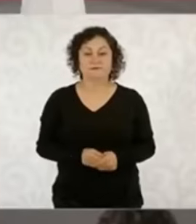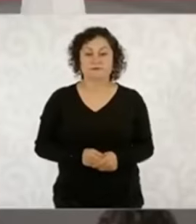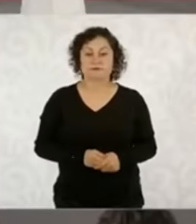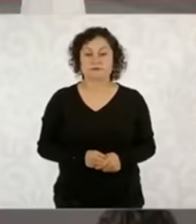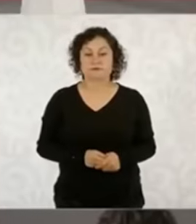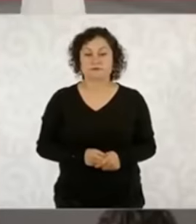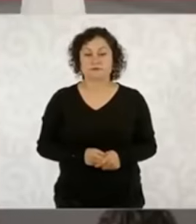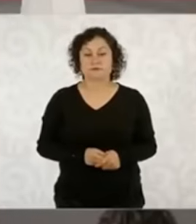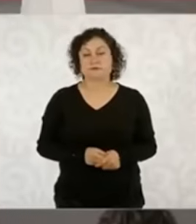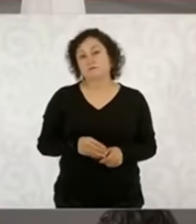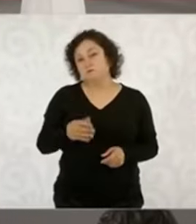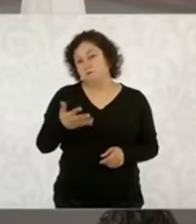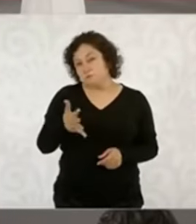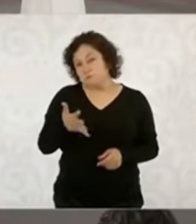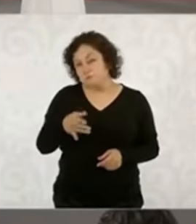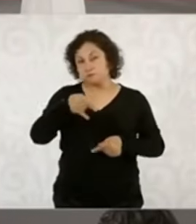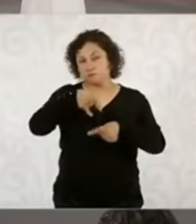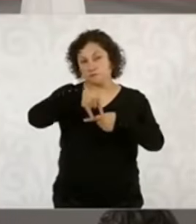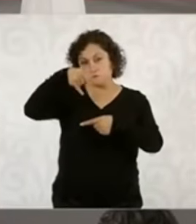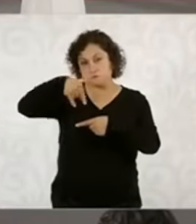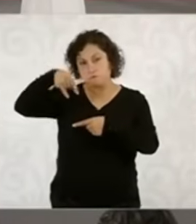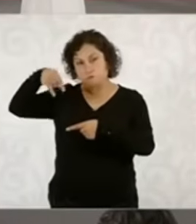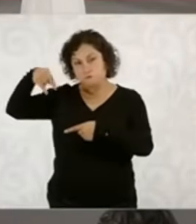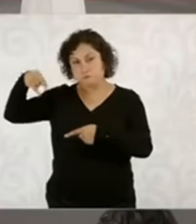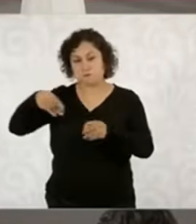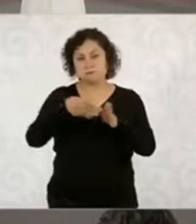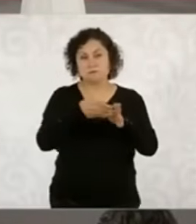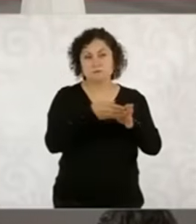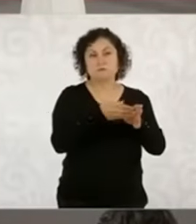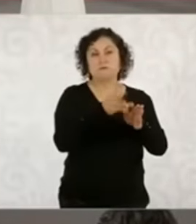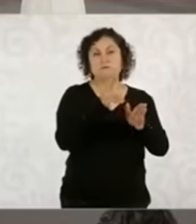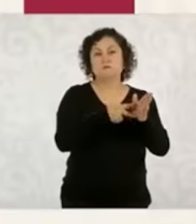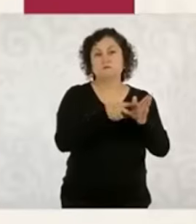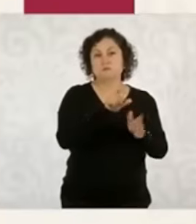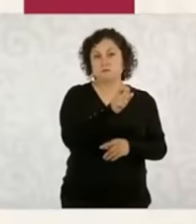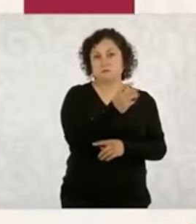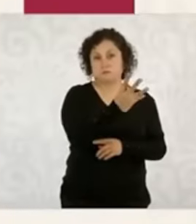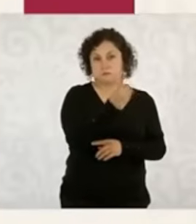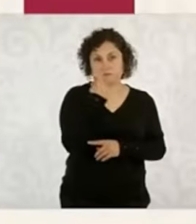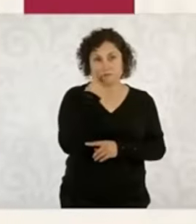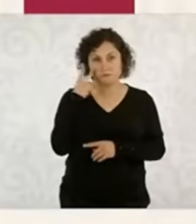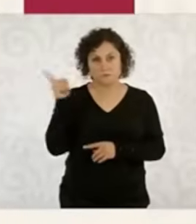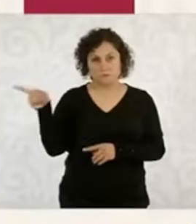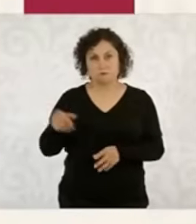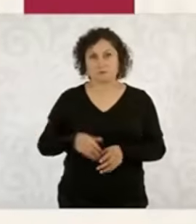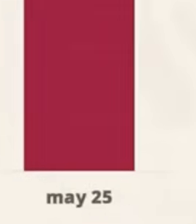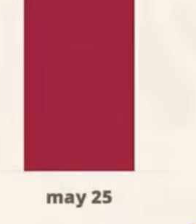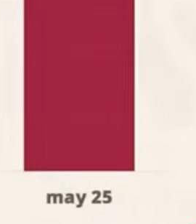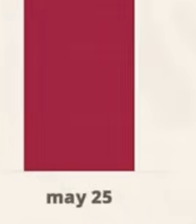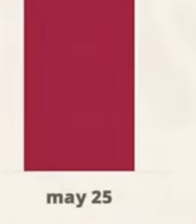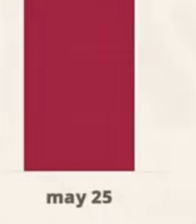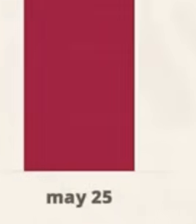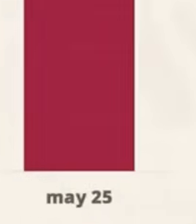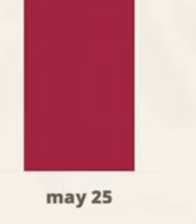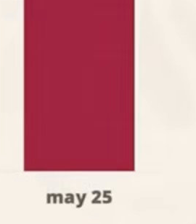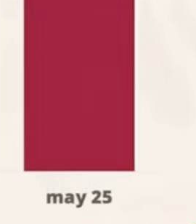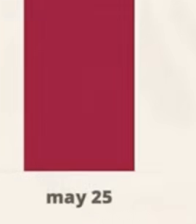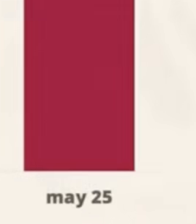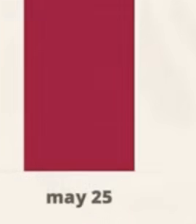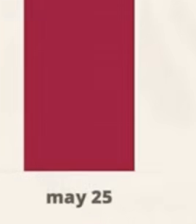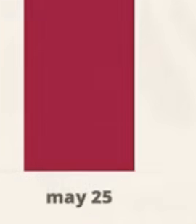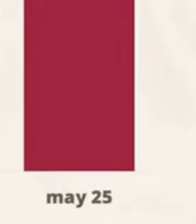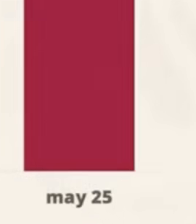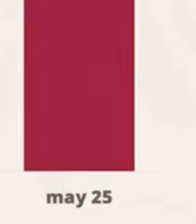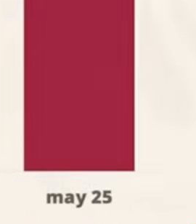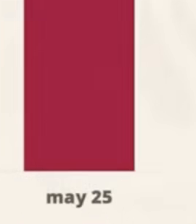Bueno, este es el promedio que teníamos en septiembre, diciembre 24, lo que teníamos en enero del 25, en marzo